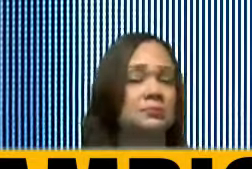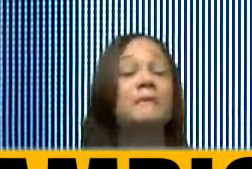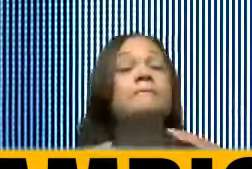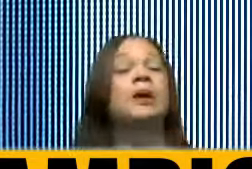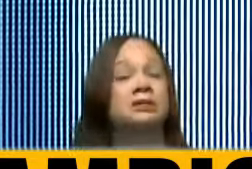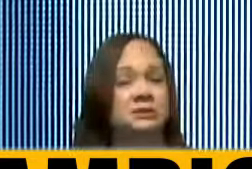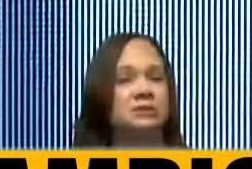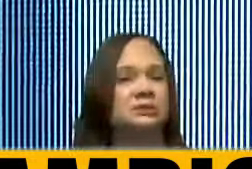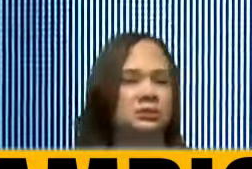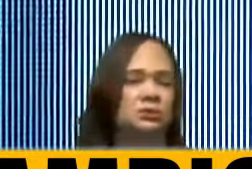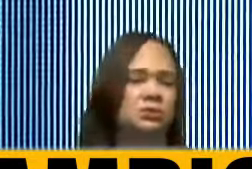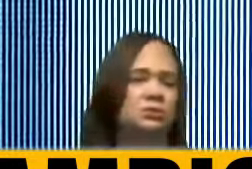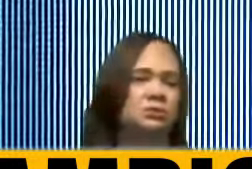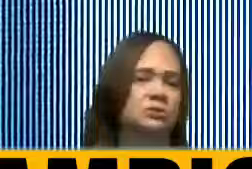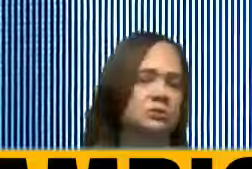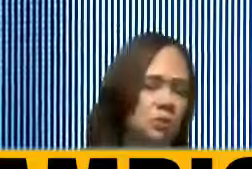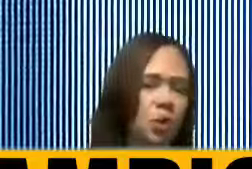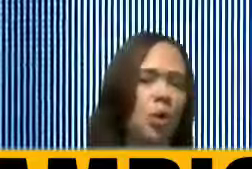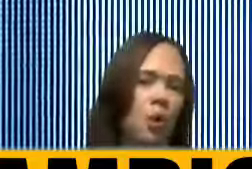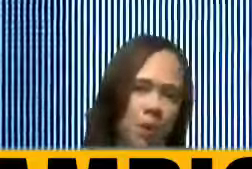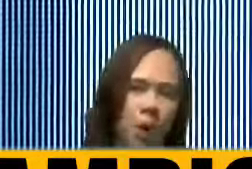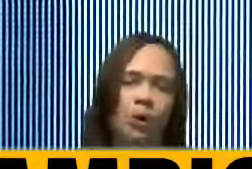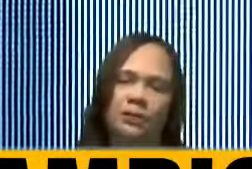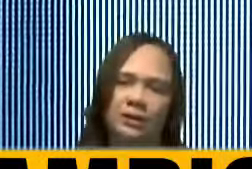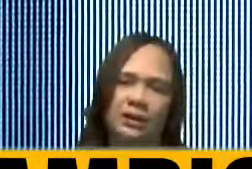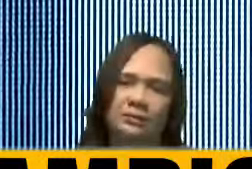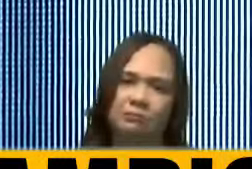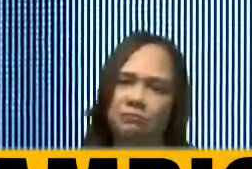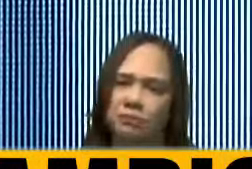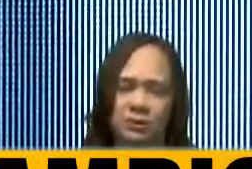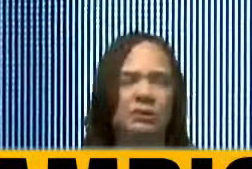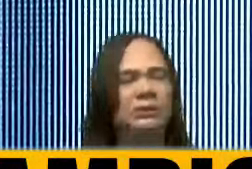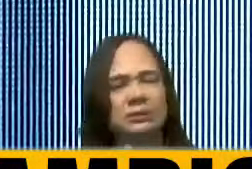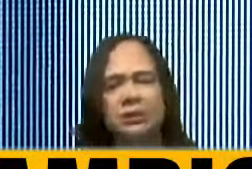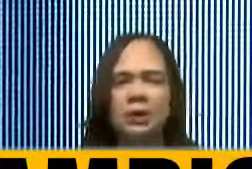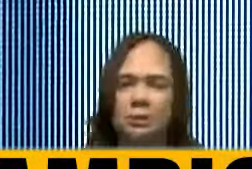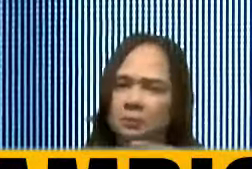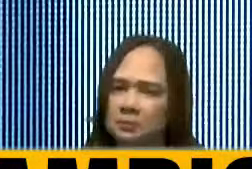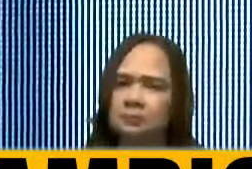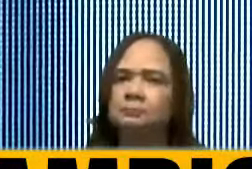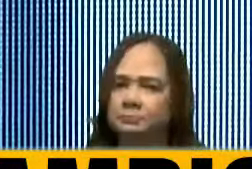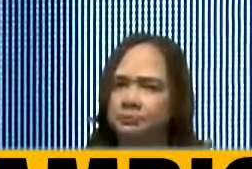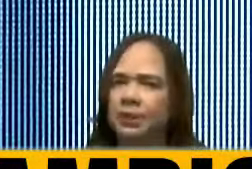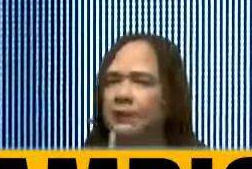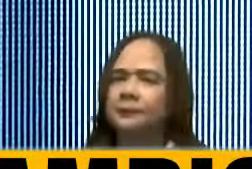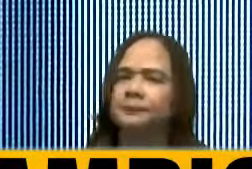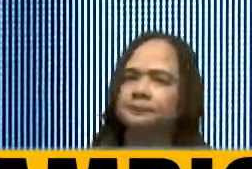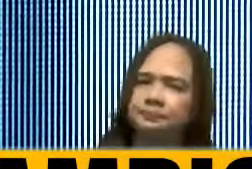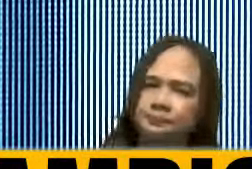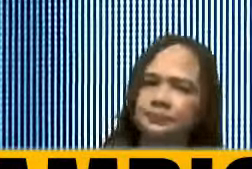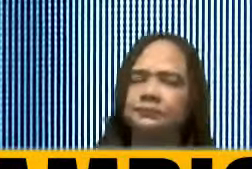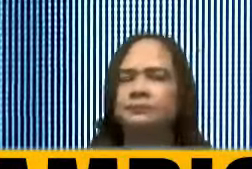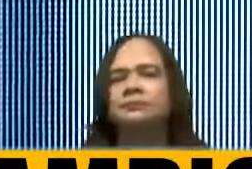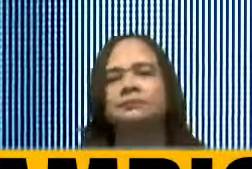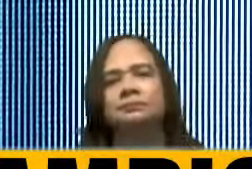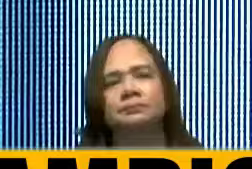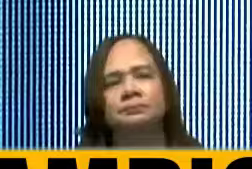más con menos Y eso es lo que tal vez eh eh se percibe